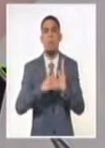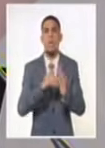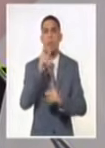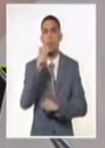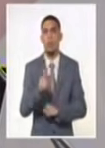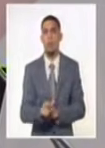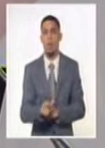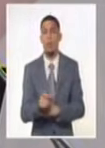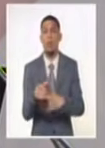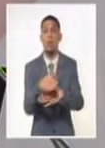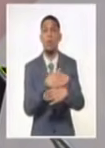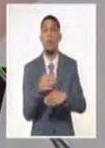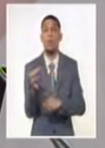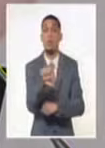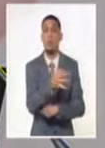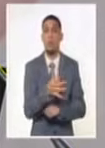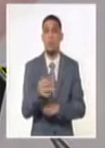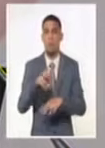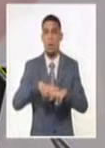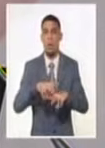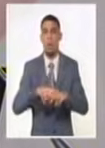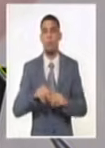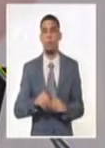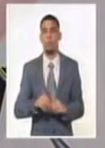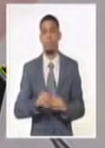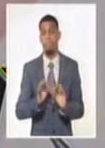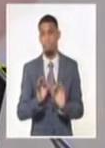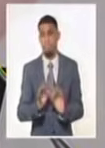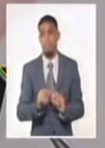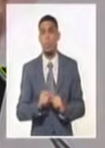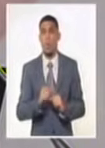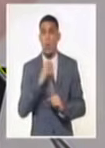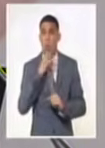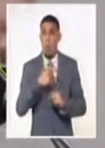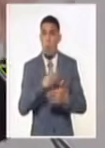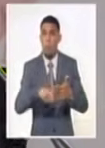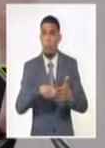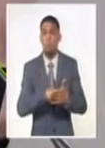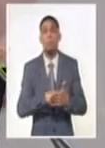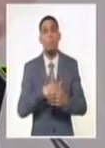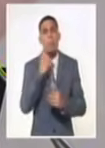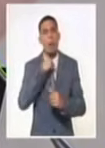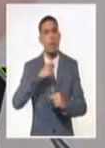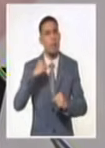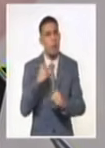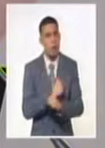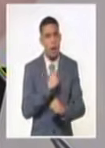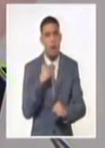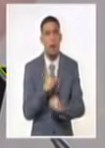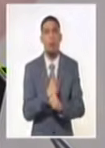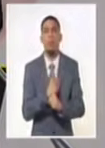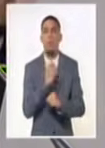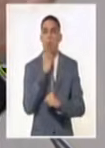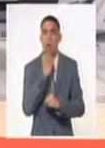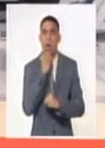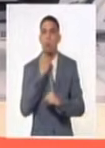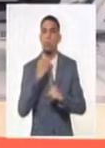capital, lo cual conduce a, o sea, te cuesta más trabajo poder organizar el trabajo en un municipio. Casi una